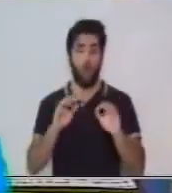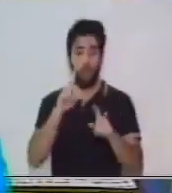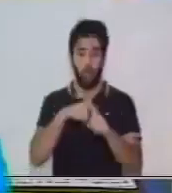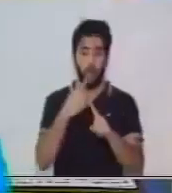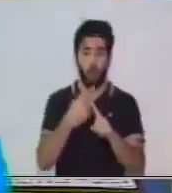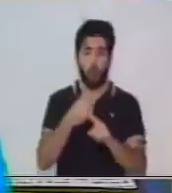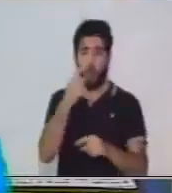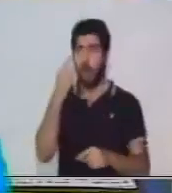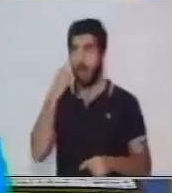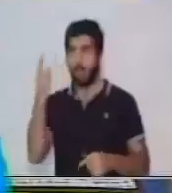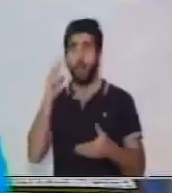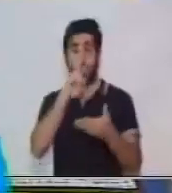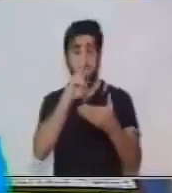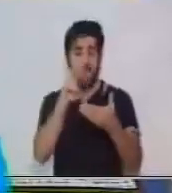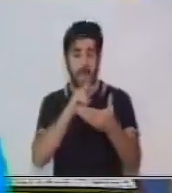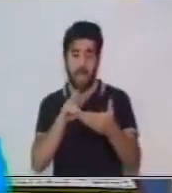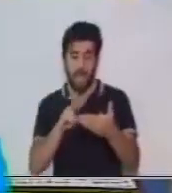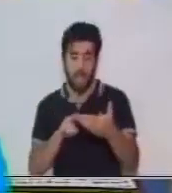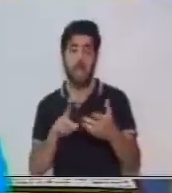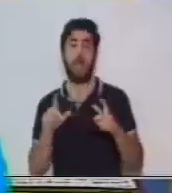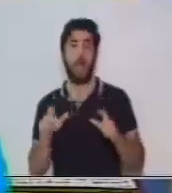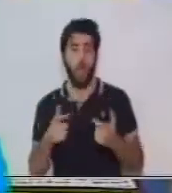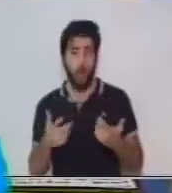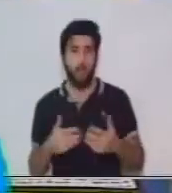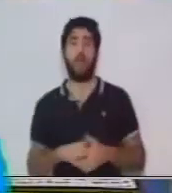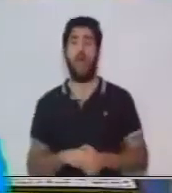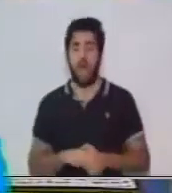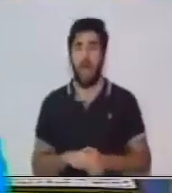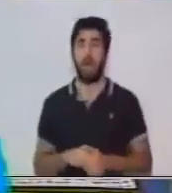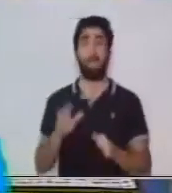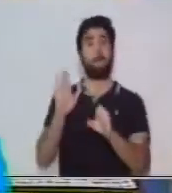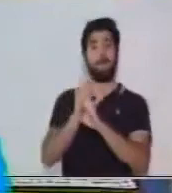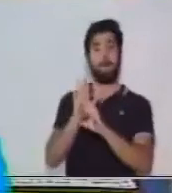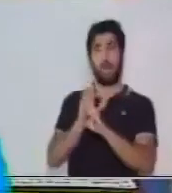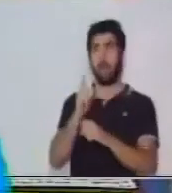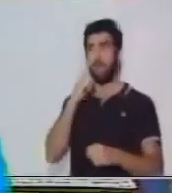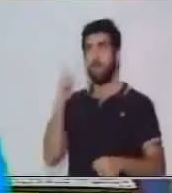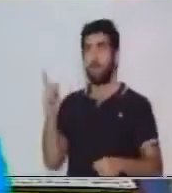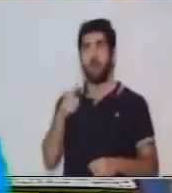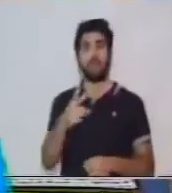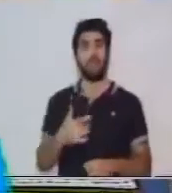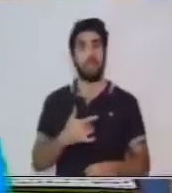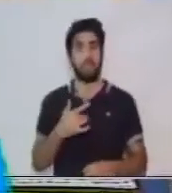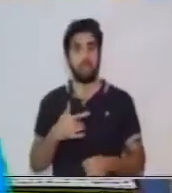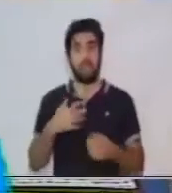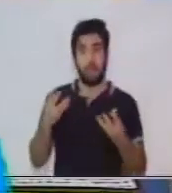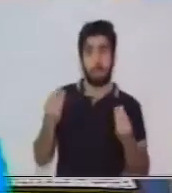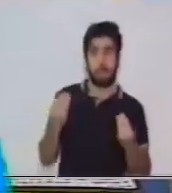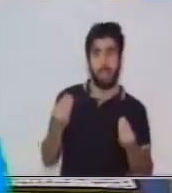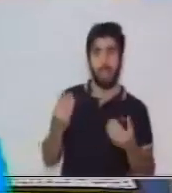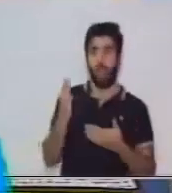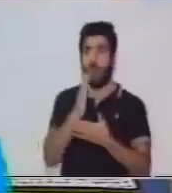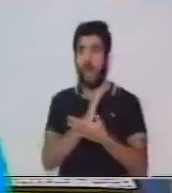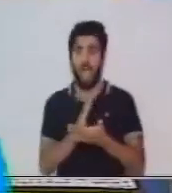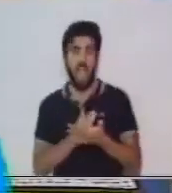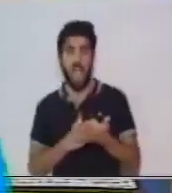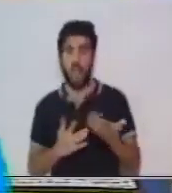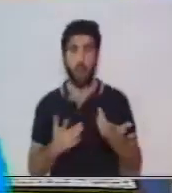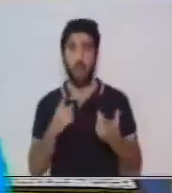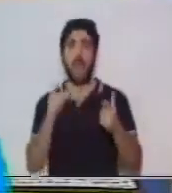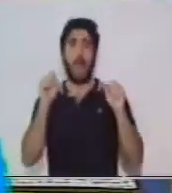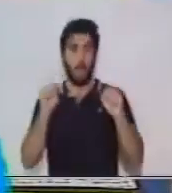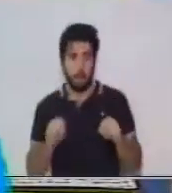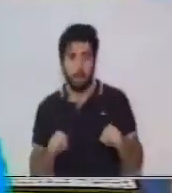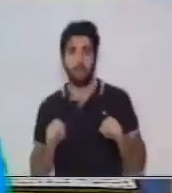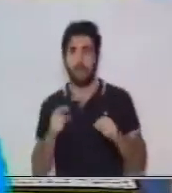leyendo, hasta el ambiente tiene mucho que ver, porque si es de terror y si lo estás leyendo en algún lugar algo sombrío, puede ser